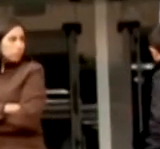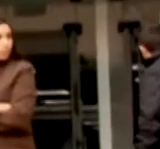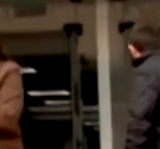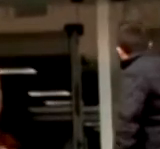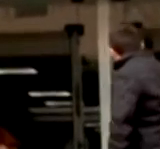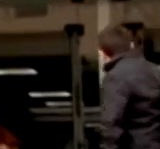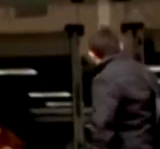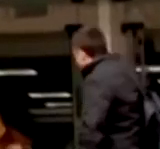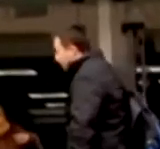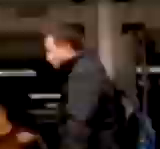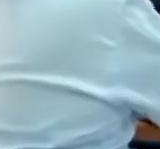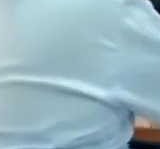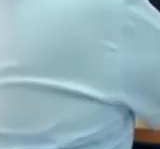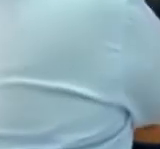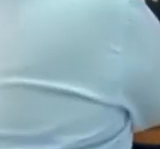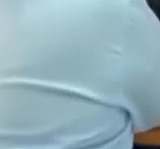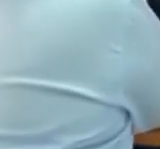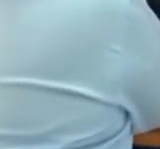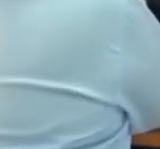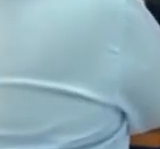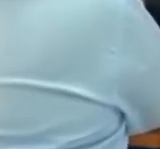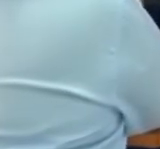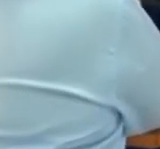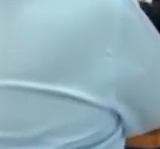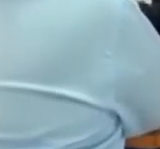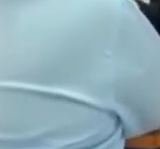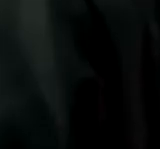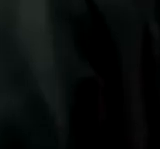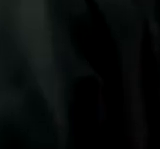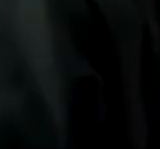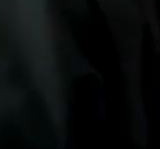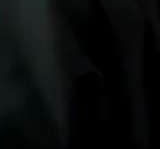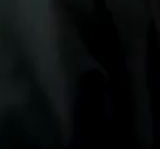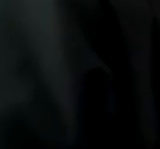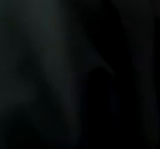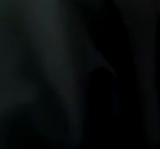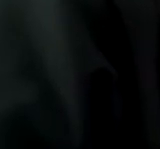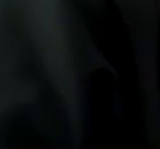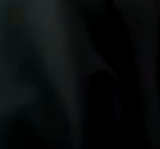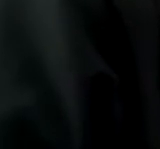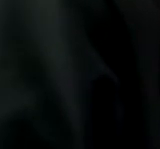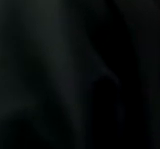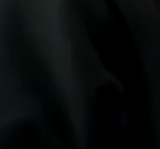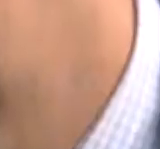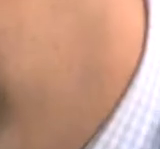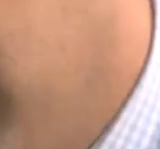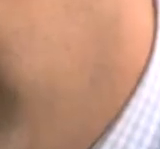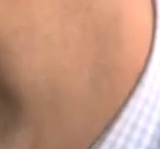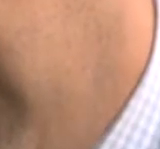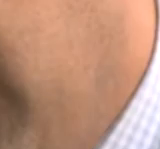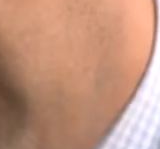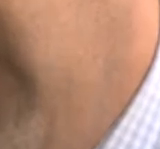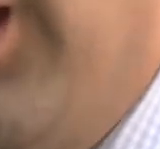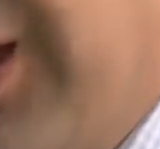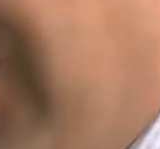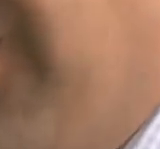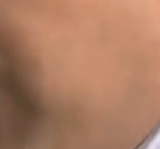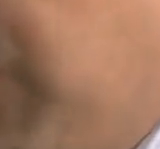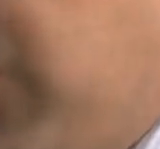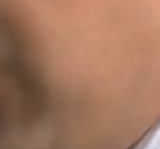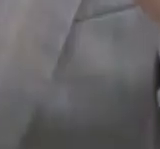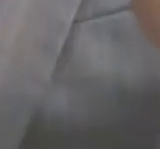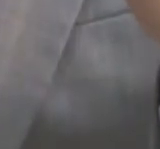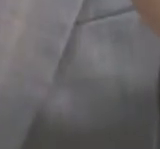llega a los 5.859 millones de dólares en los primeros 5 meses del año. Para el analista económico